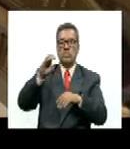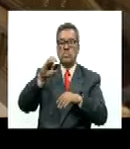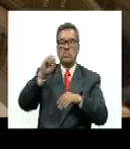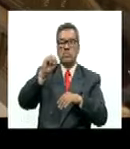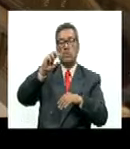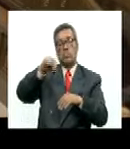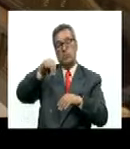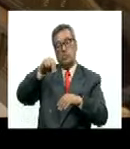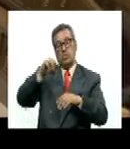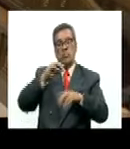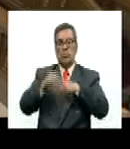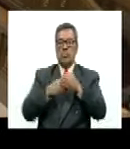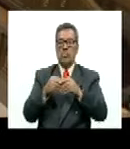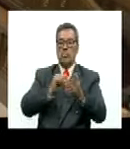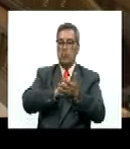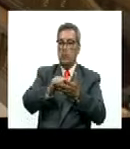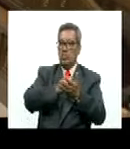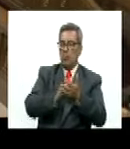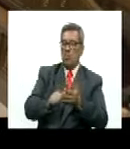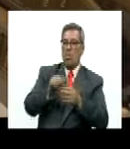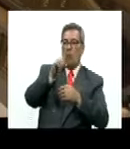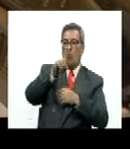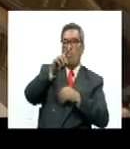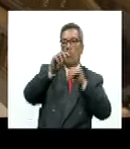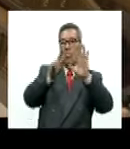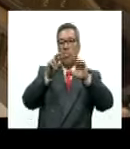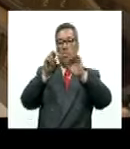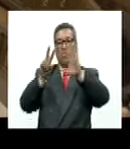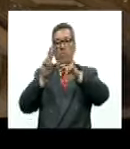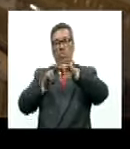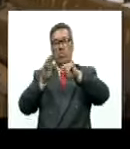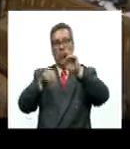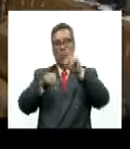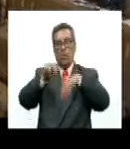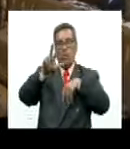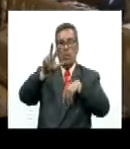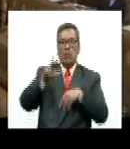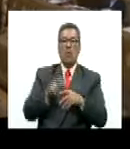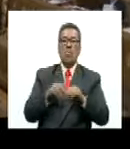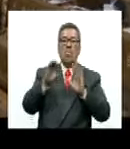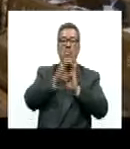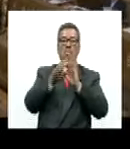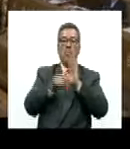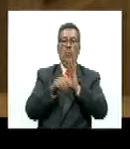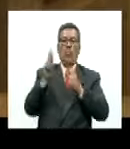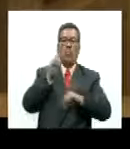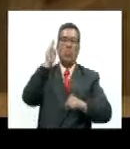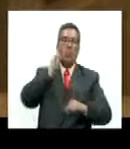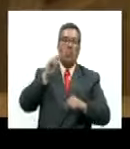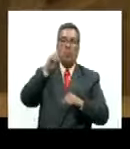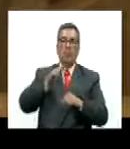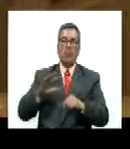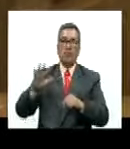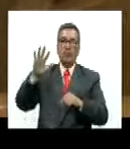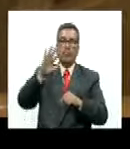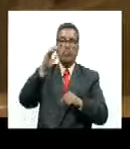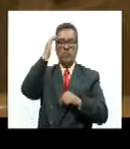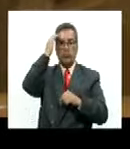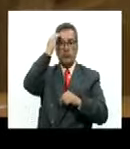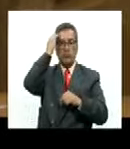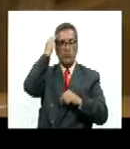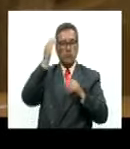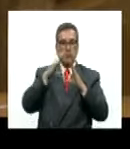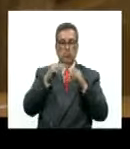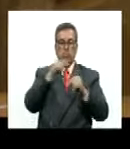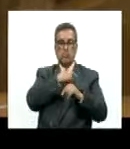De conformidad con lo establecido en el artículo 187, numeral 13, de la Constitución de la República Bolivariana de Venezuela.